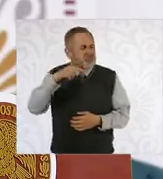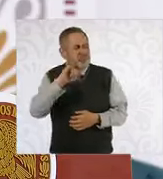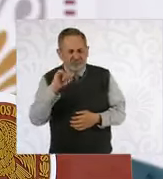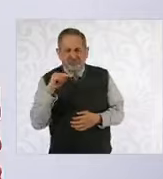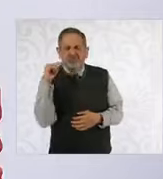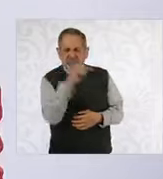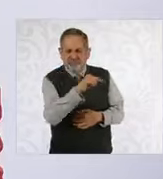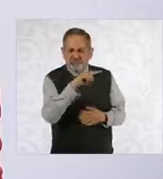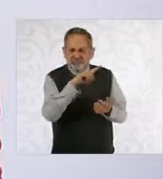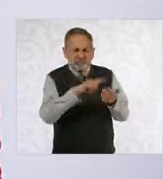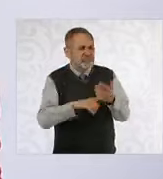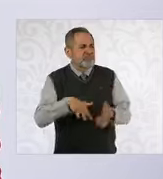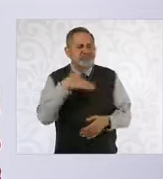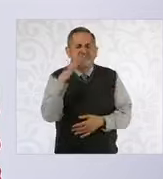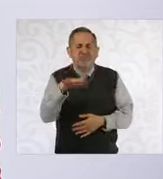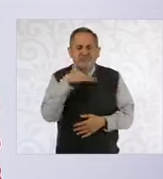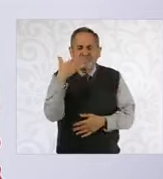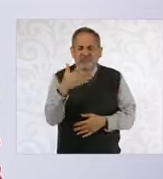en el Poder Judicial.